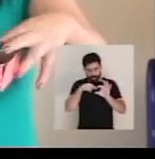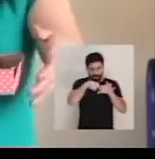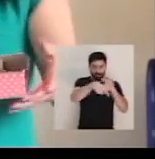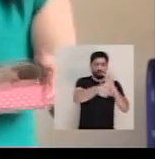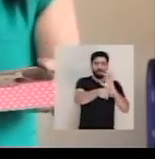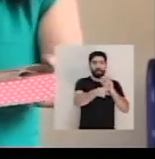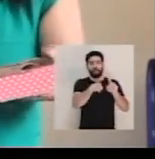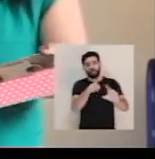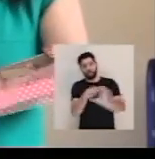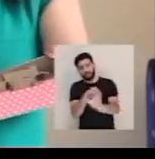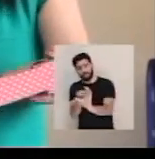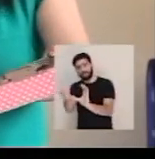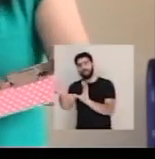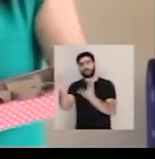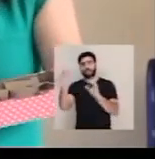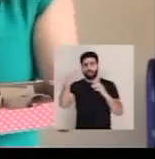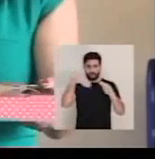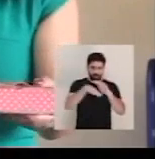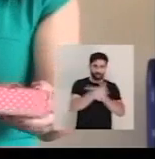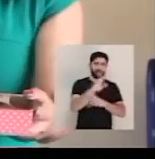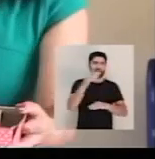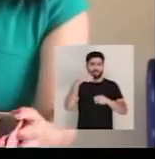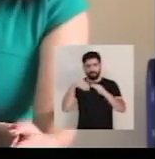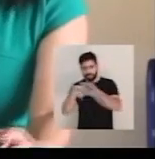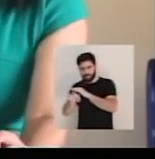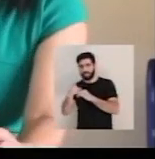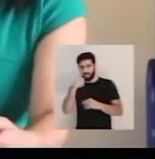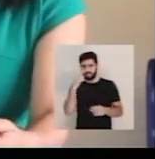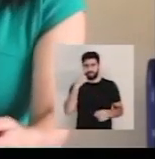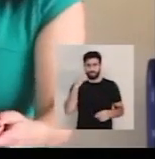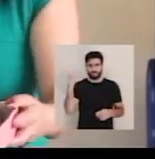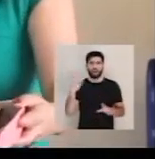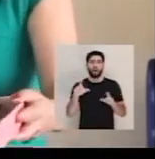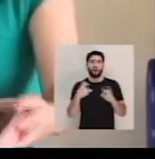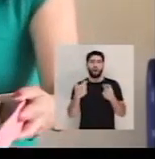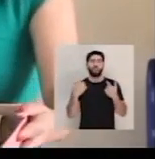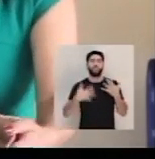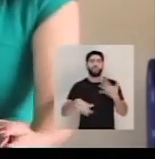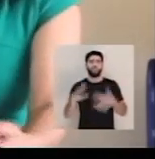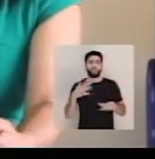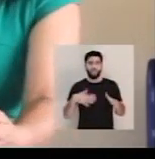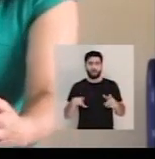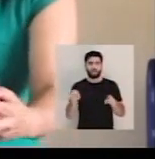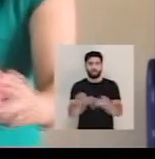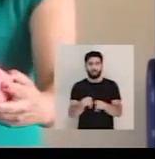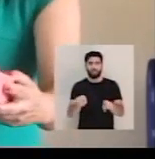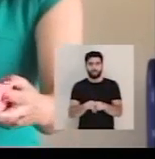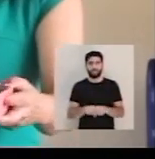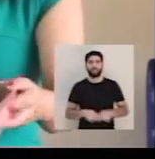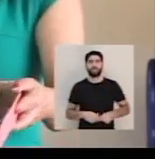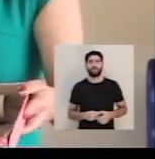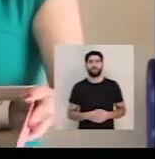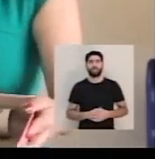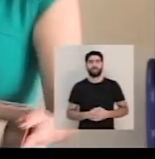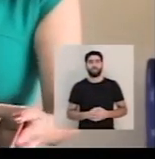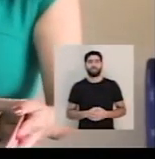acuerdo al número. Vamos a empezar con el 1. Tengo que irme para el 2. Vamos a